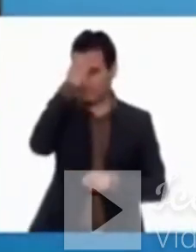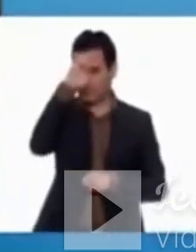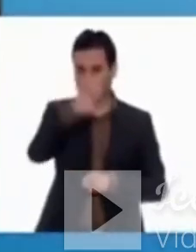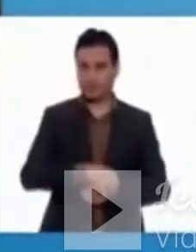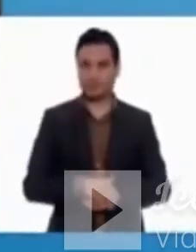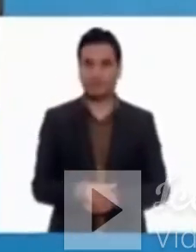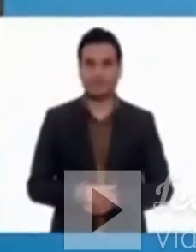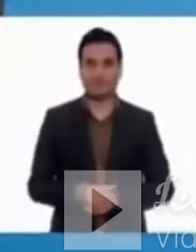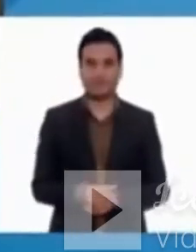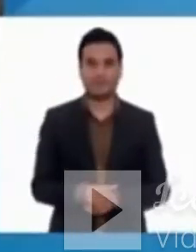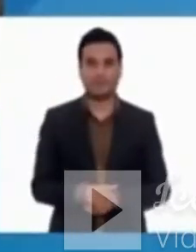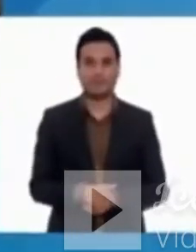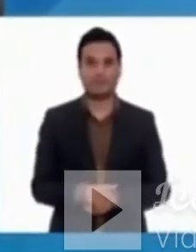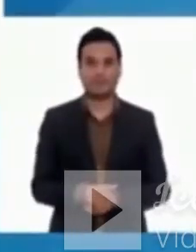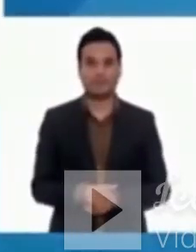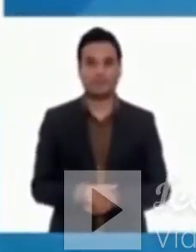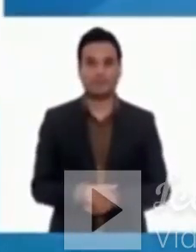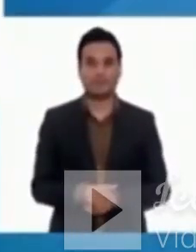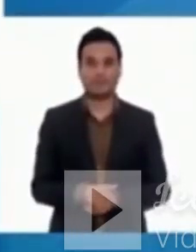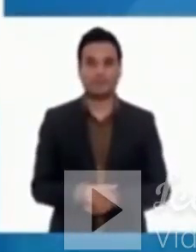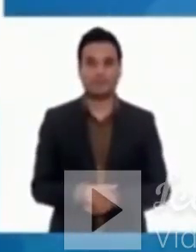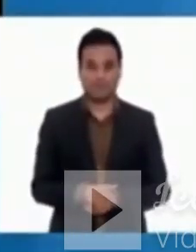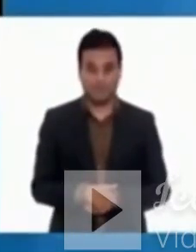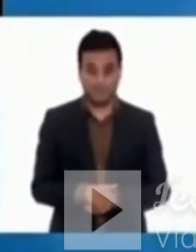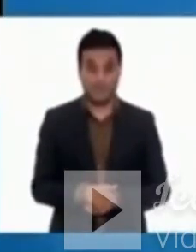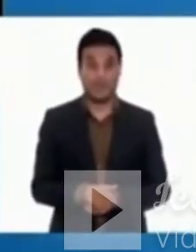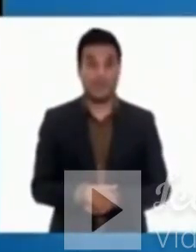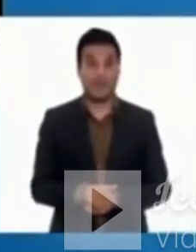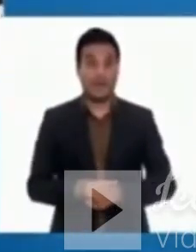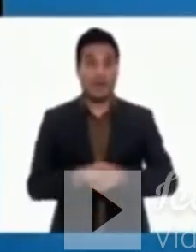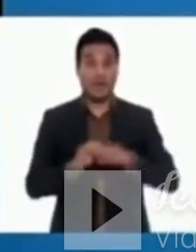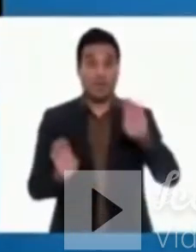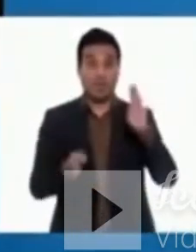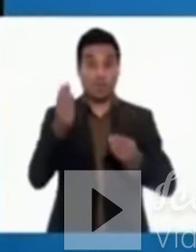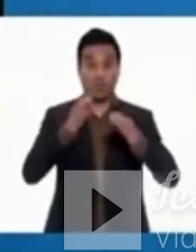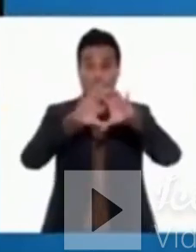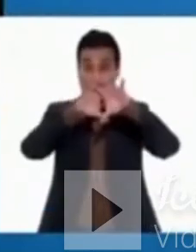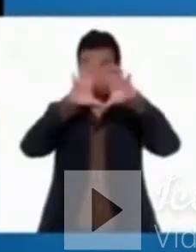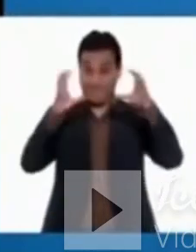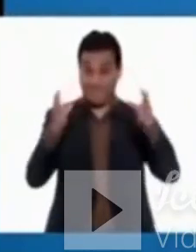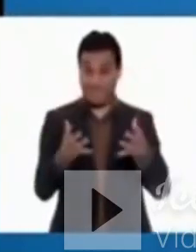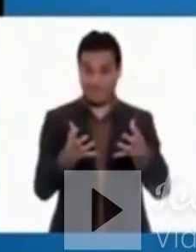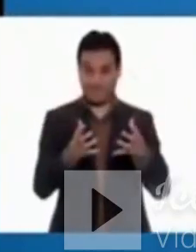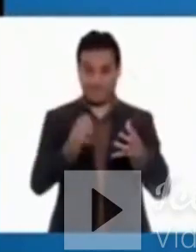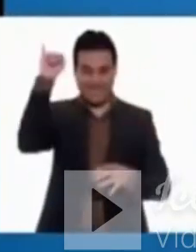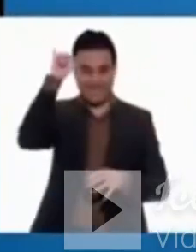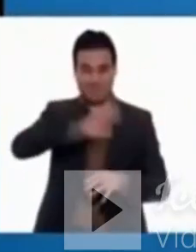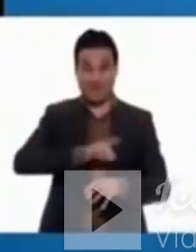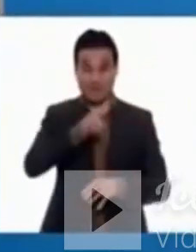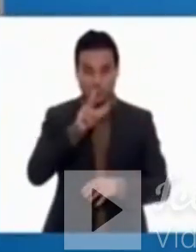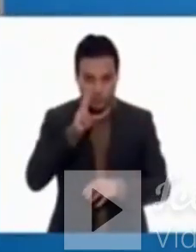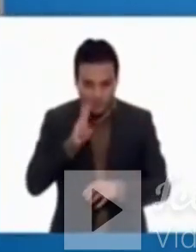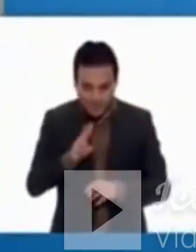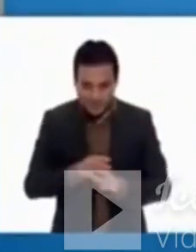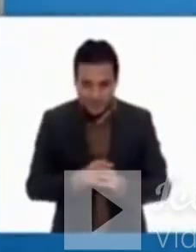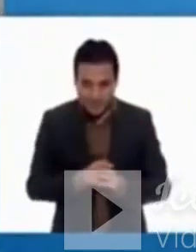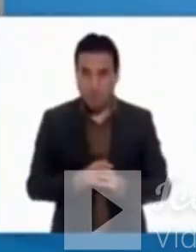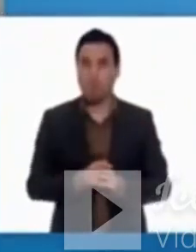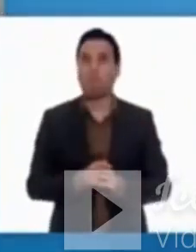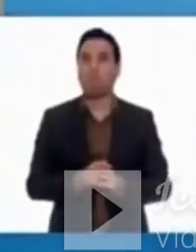Up an image of the Earth and Moon, you're going to get a picture where they're quite close together, something like